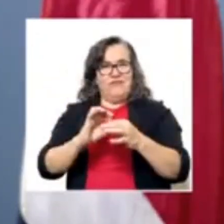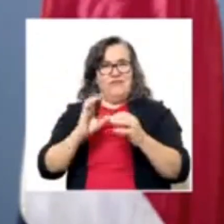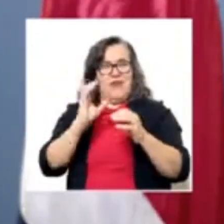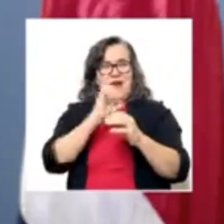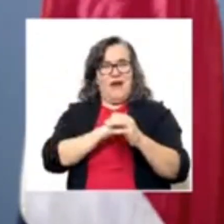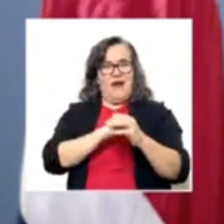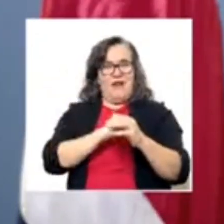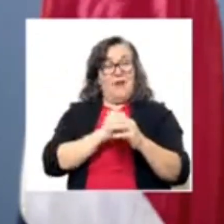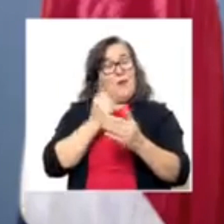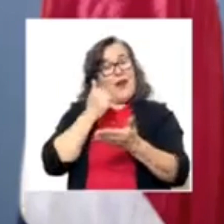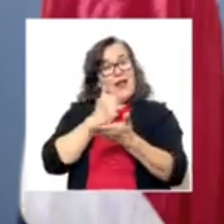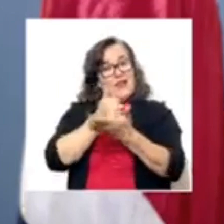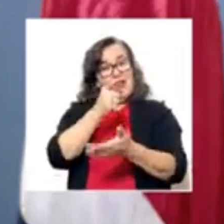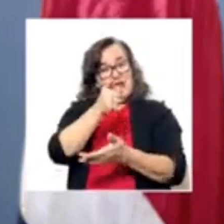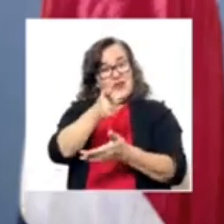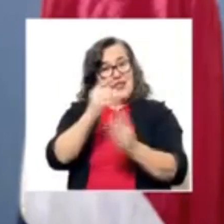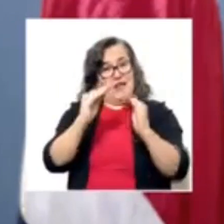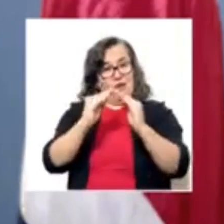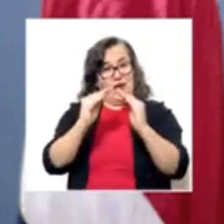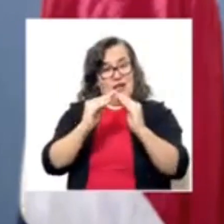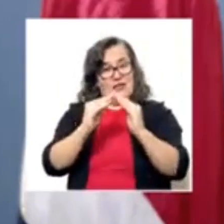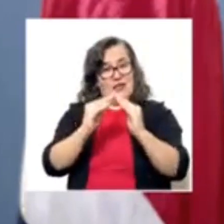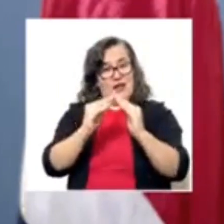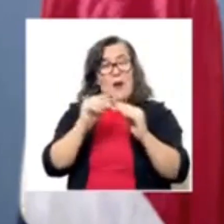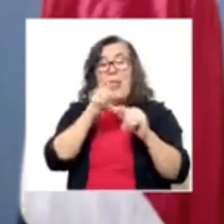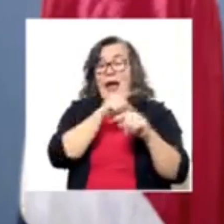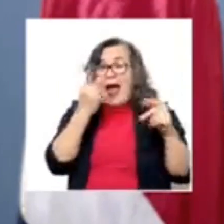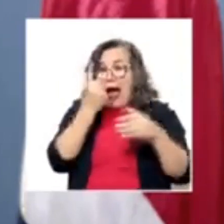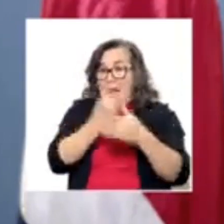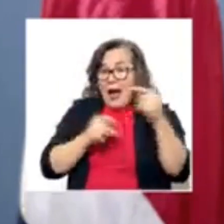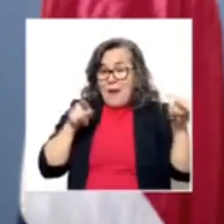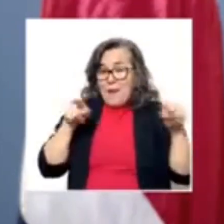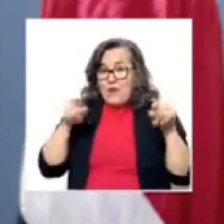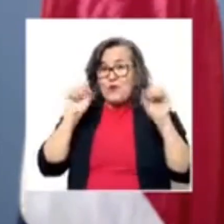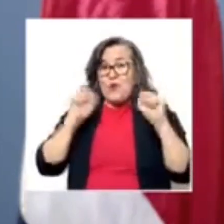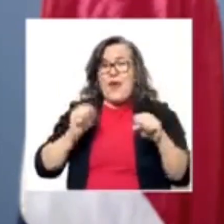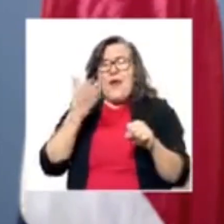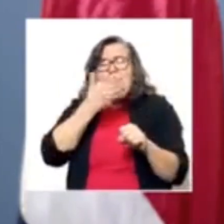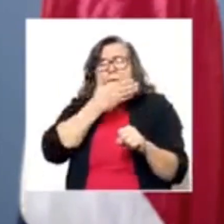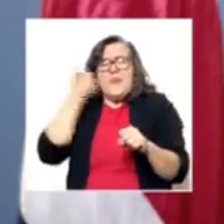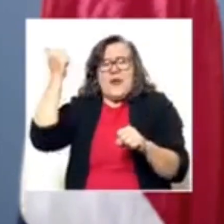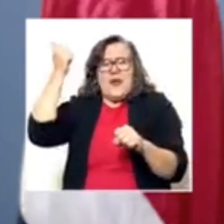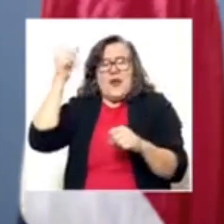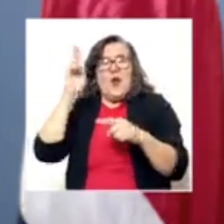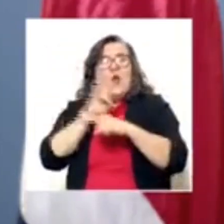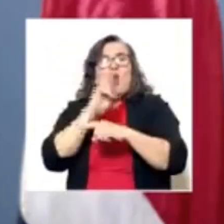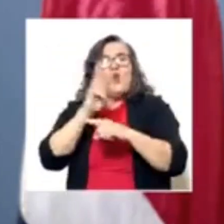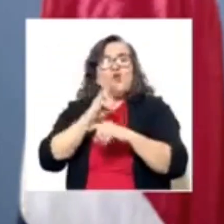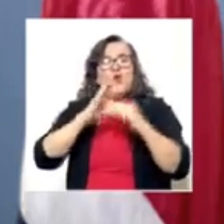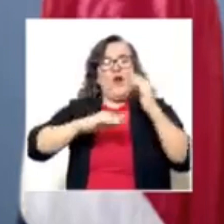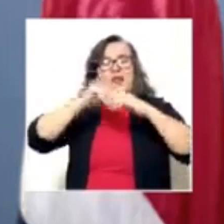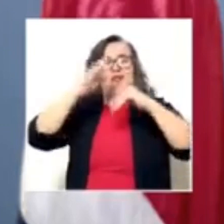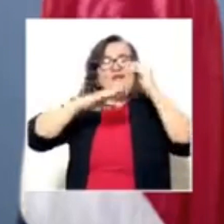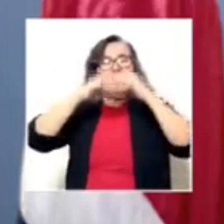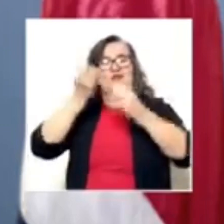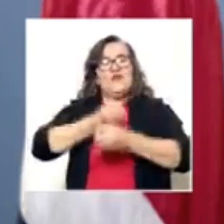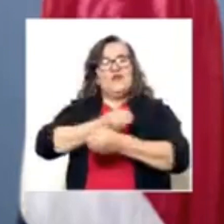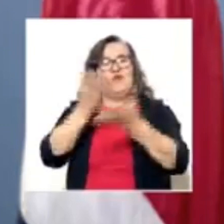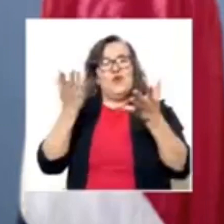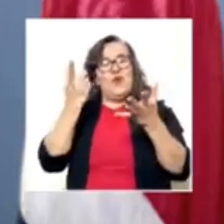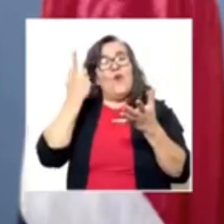que ellos podrían optimizar el uso de edificios públicos